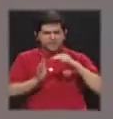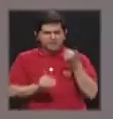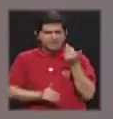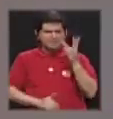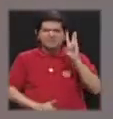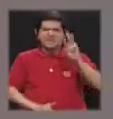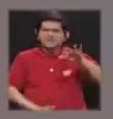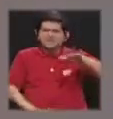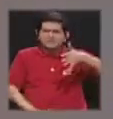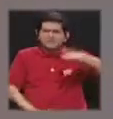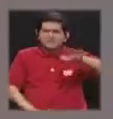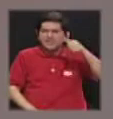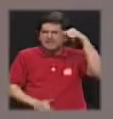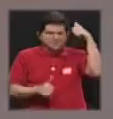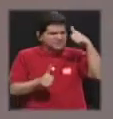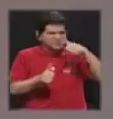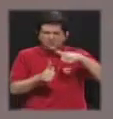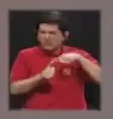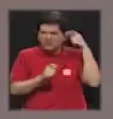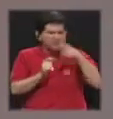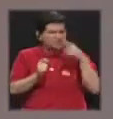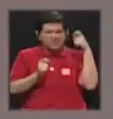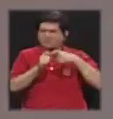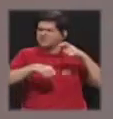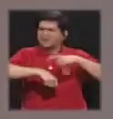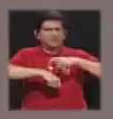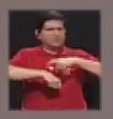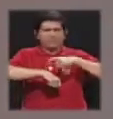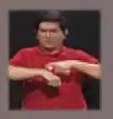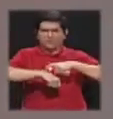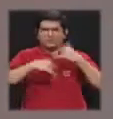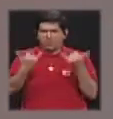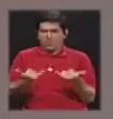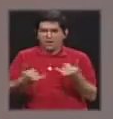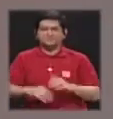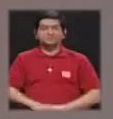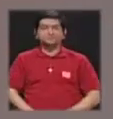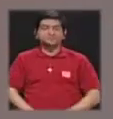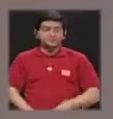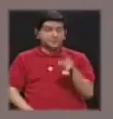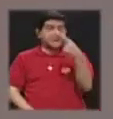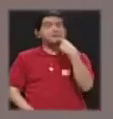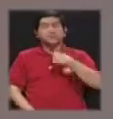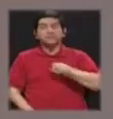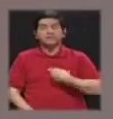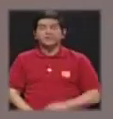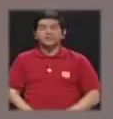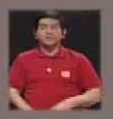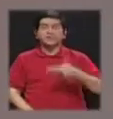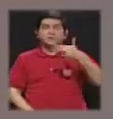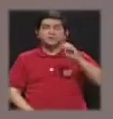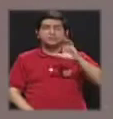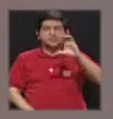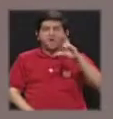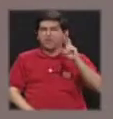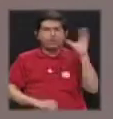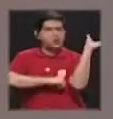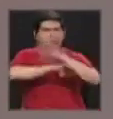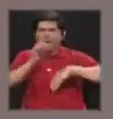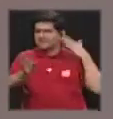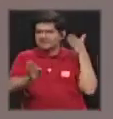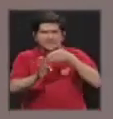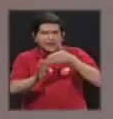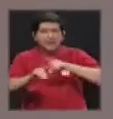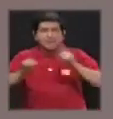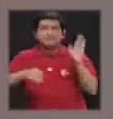2016, una cosa así, no recuerdo, no le puedo precisar la fecha ahorita. Y resulta que ellos nos dicen que CHEC no está penalizada directamente. Bueno, pero es que el